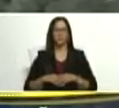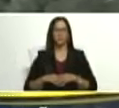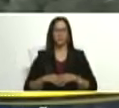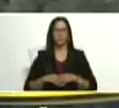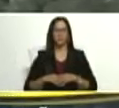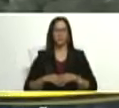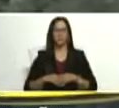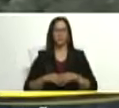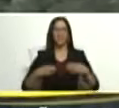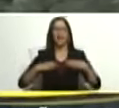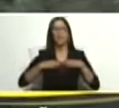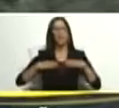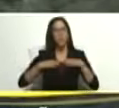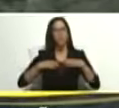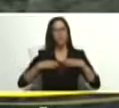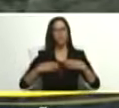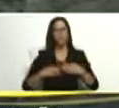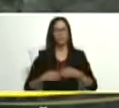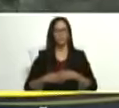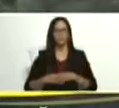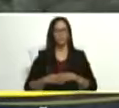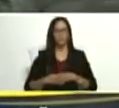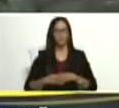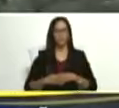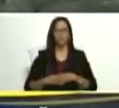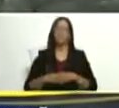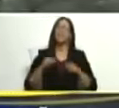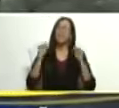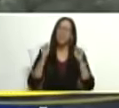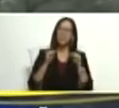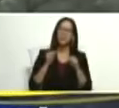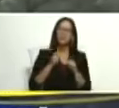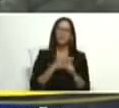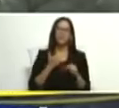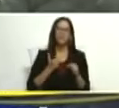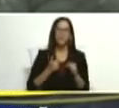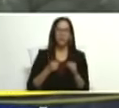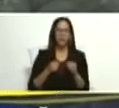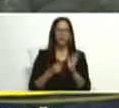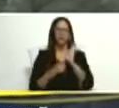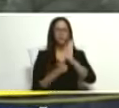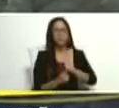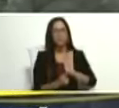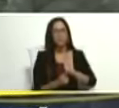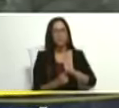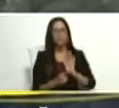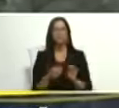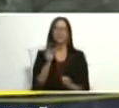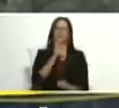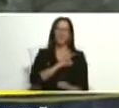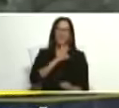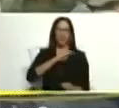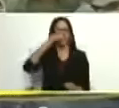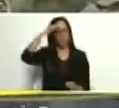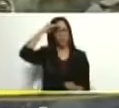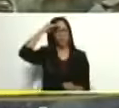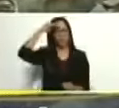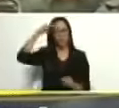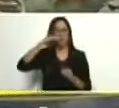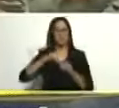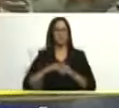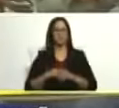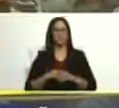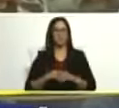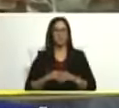a pulmón. Y eso quiero resaltarlo, señores oficiales